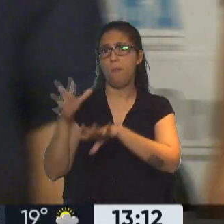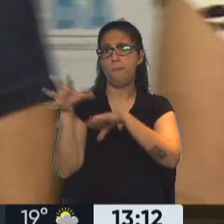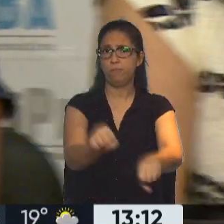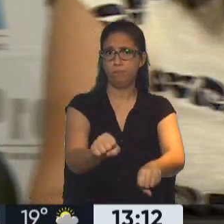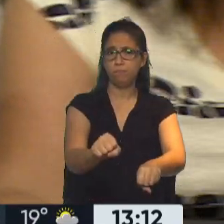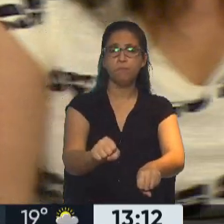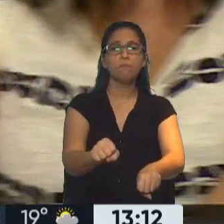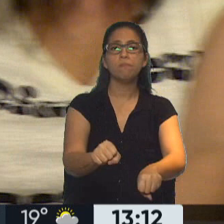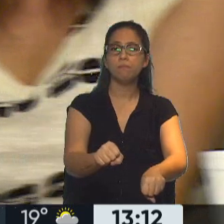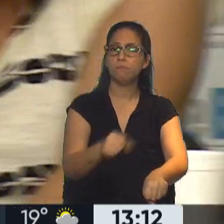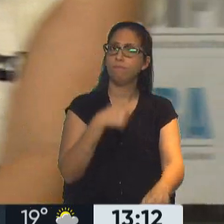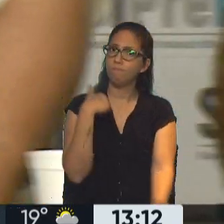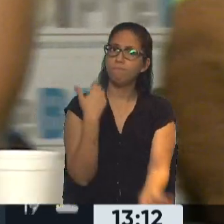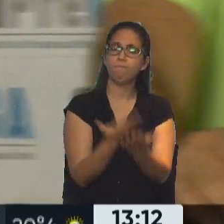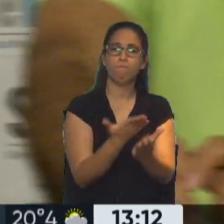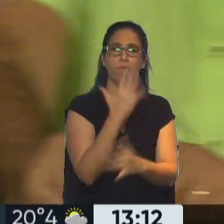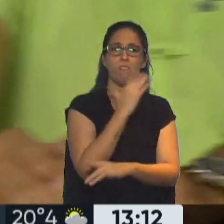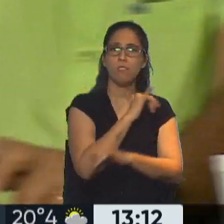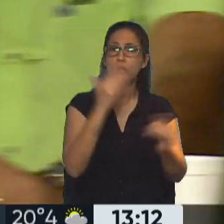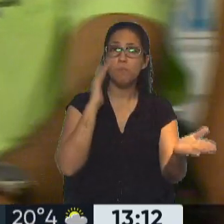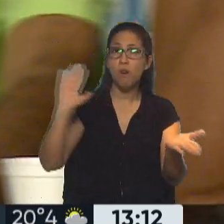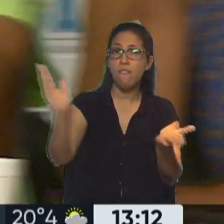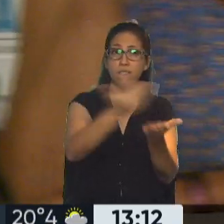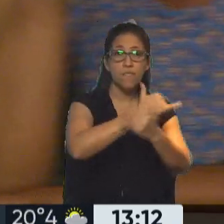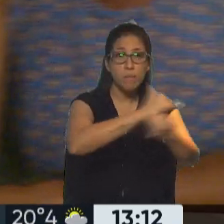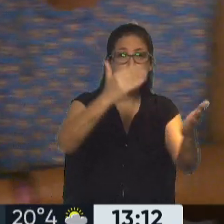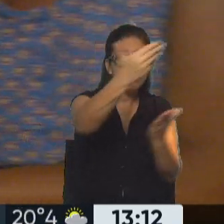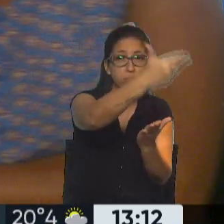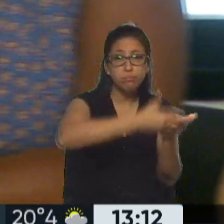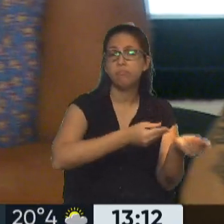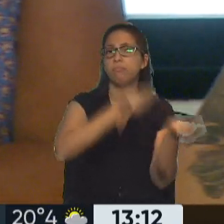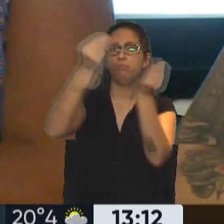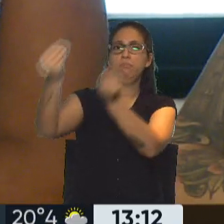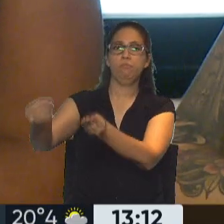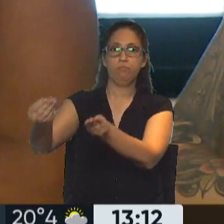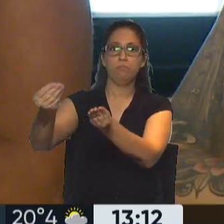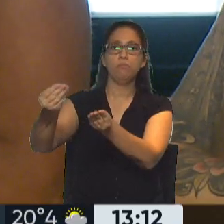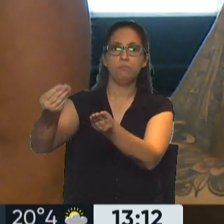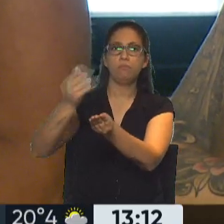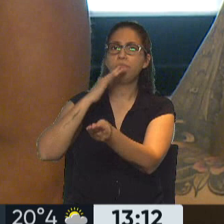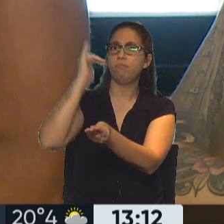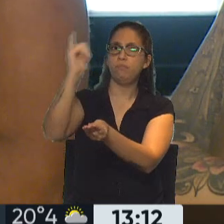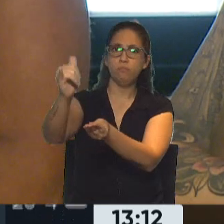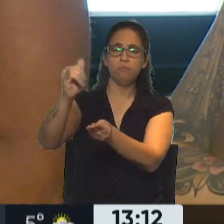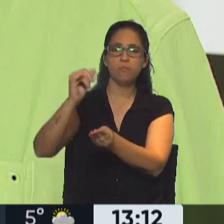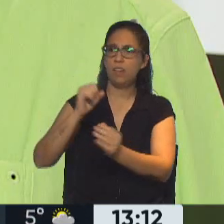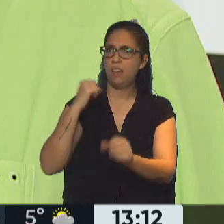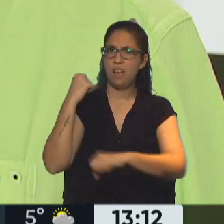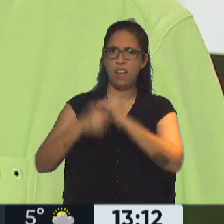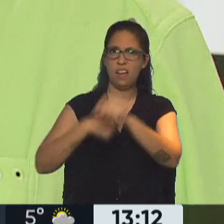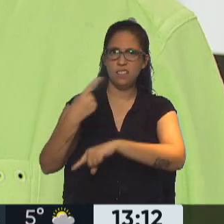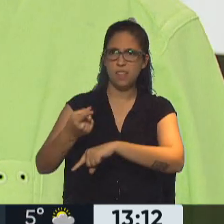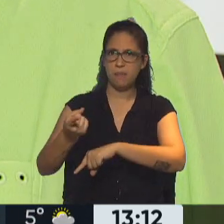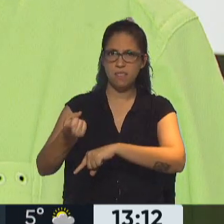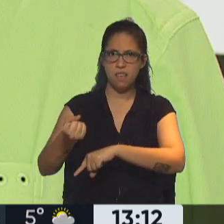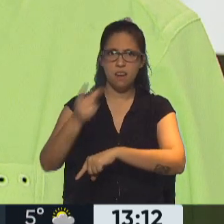Perú. Vamos a presentar la denuncia de lo que hemos recabado hasta el momento ante la CID, que en este momento está hasta el día de mañana se encuentra